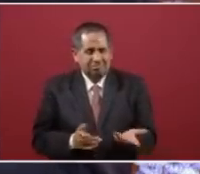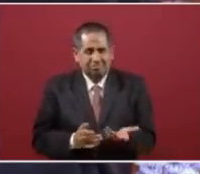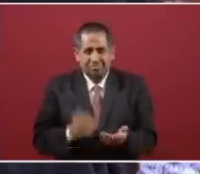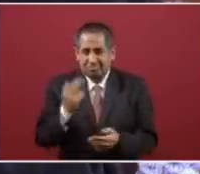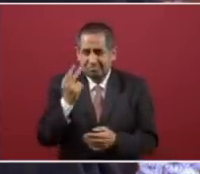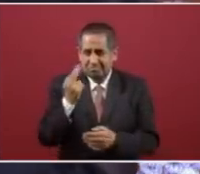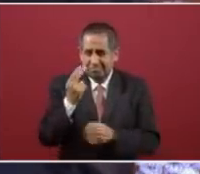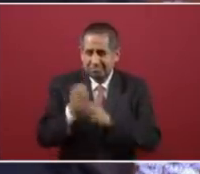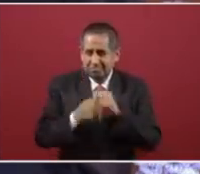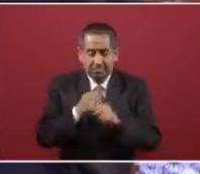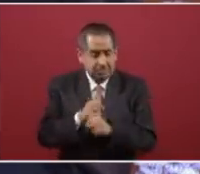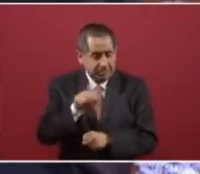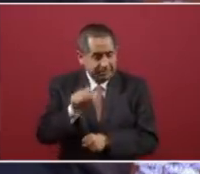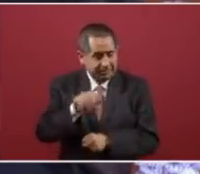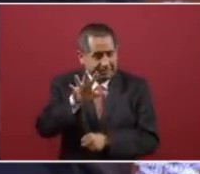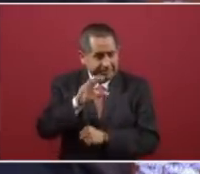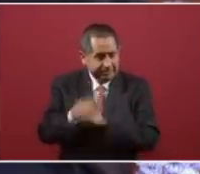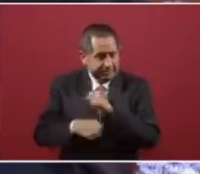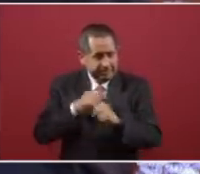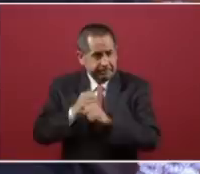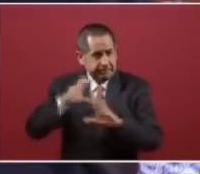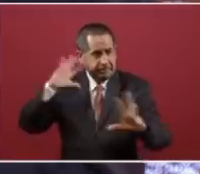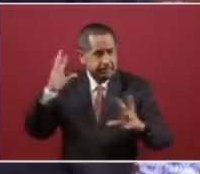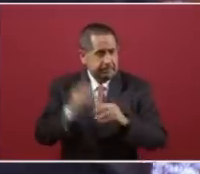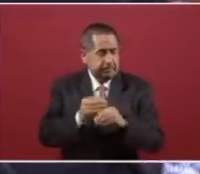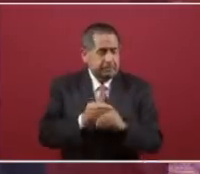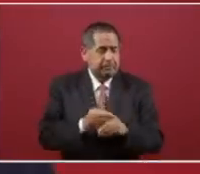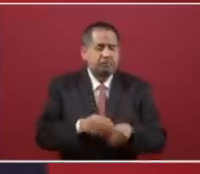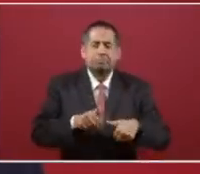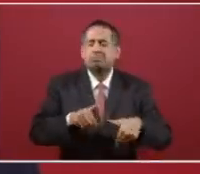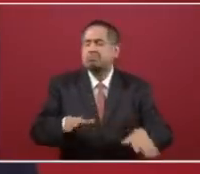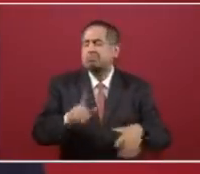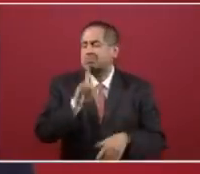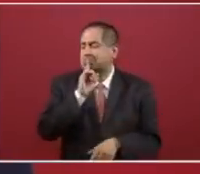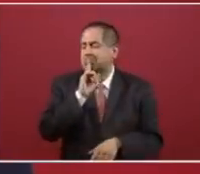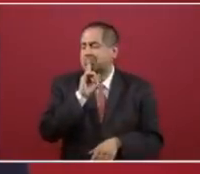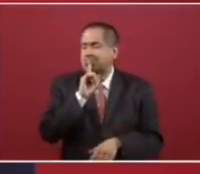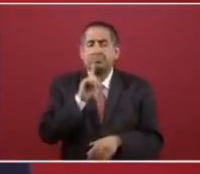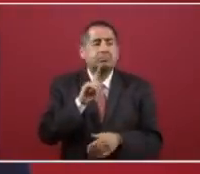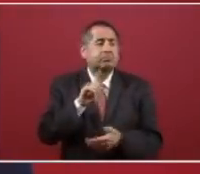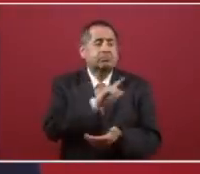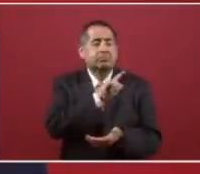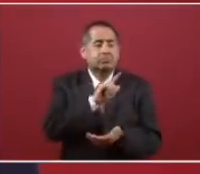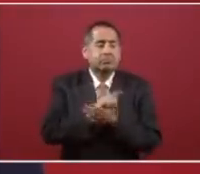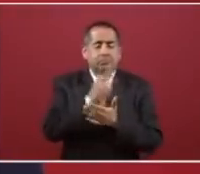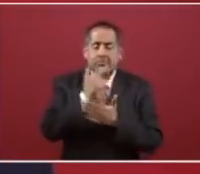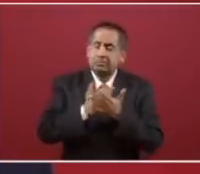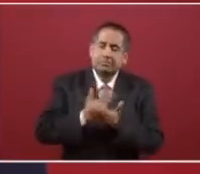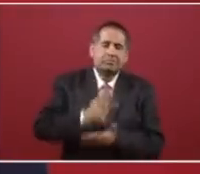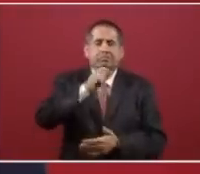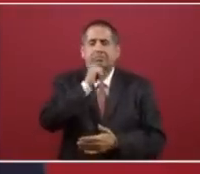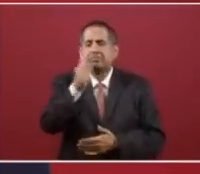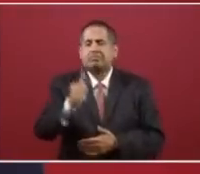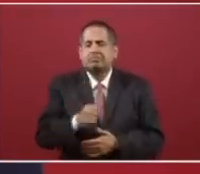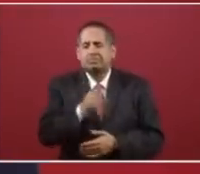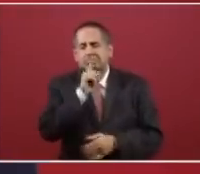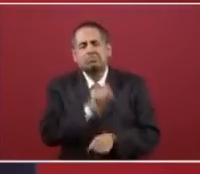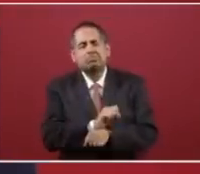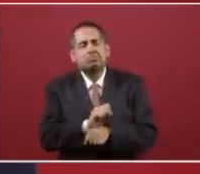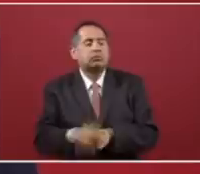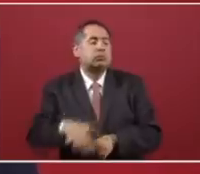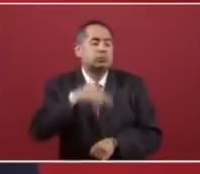25 años sin que se considerará delito grave la corrupción